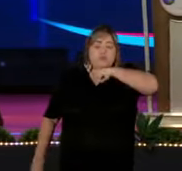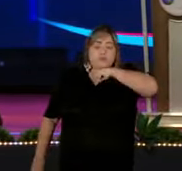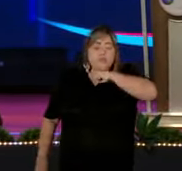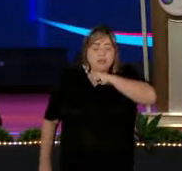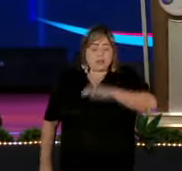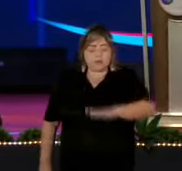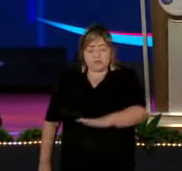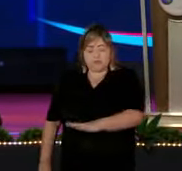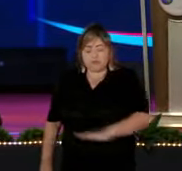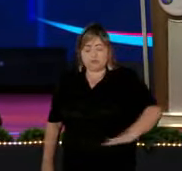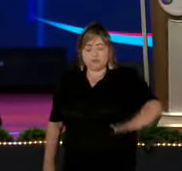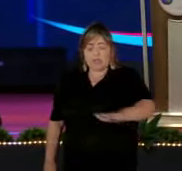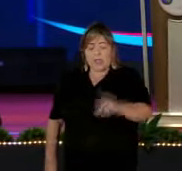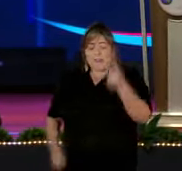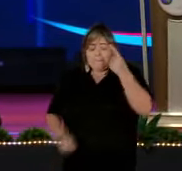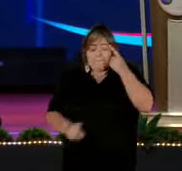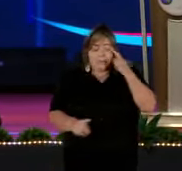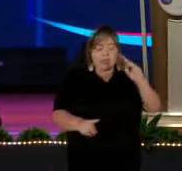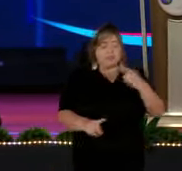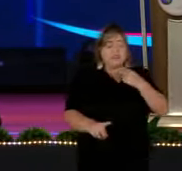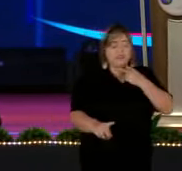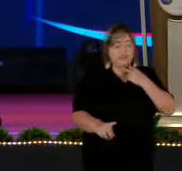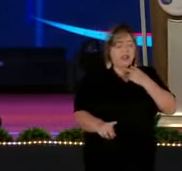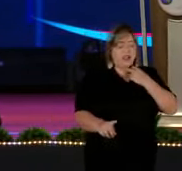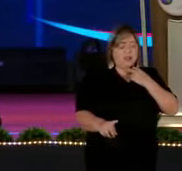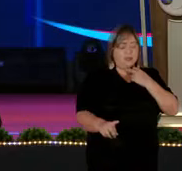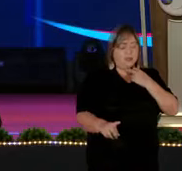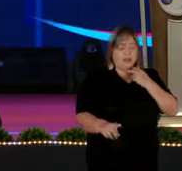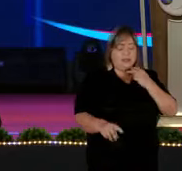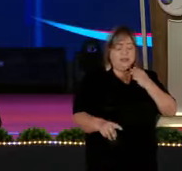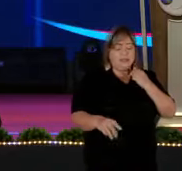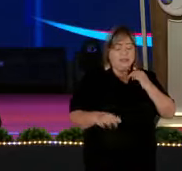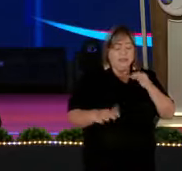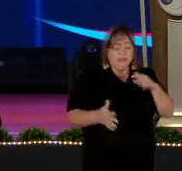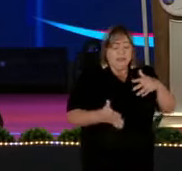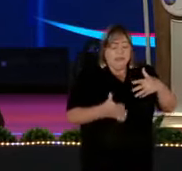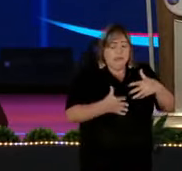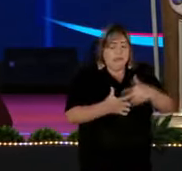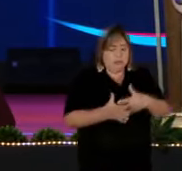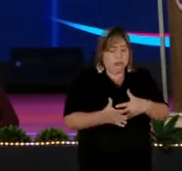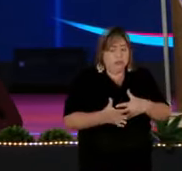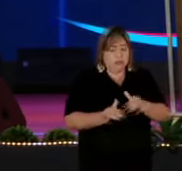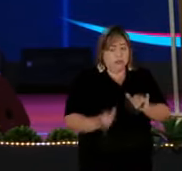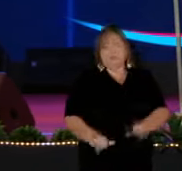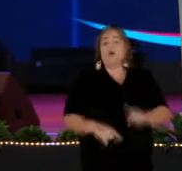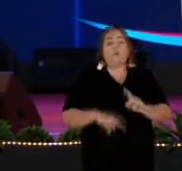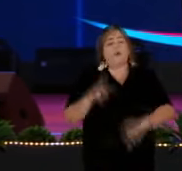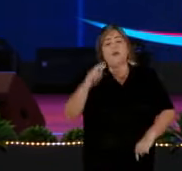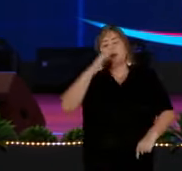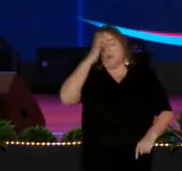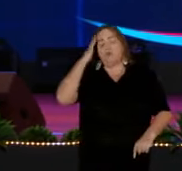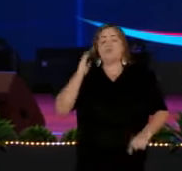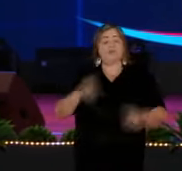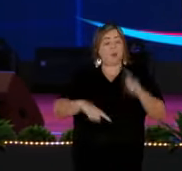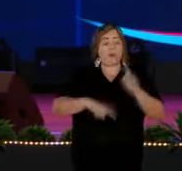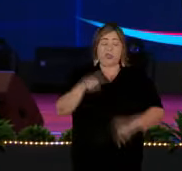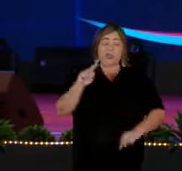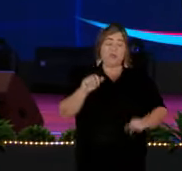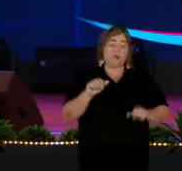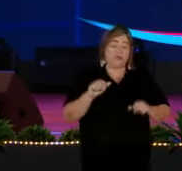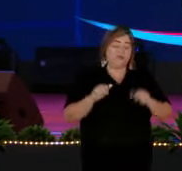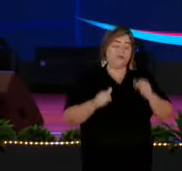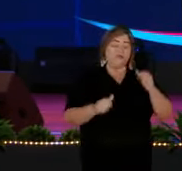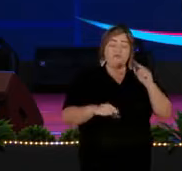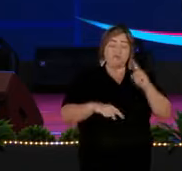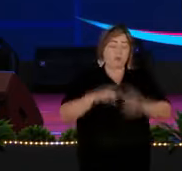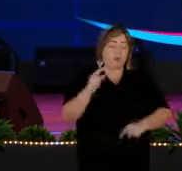para paralizarte, para que te tengas a pensar. Ay, no, ay. Mire, hermano, no podemos detenernos.